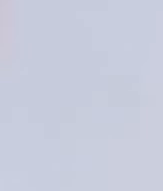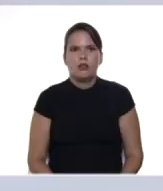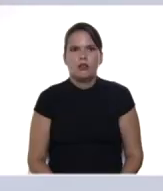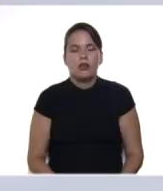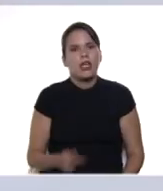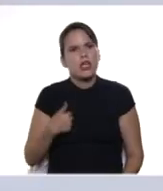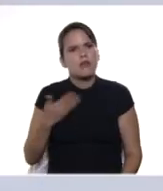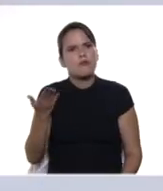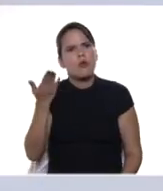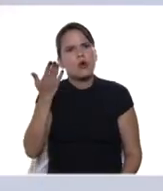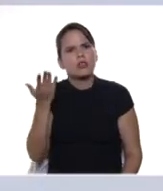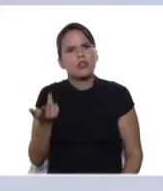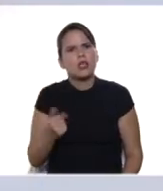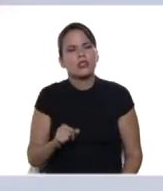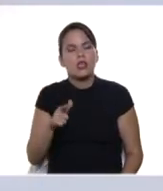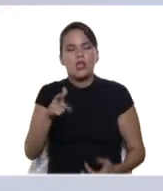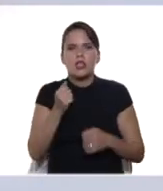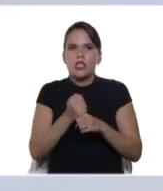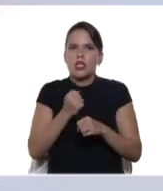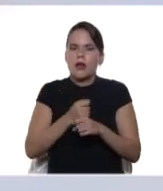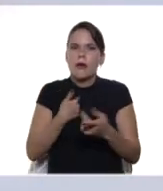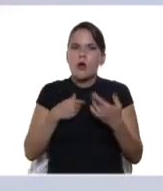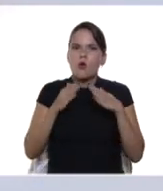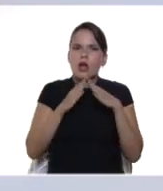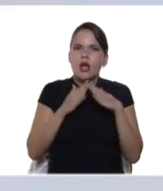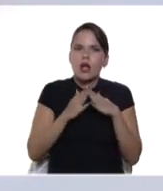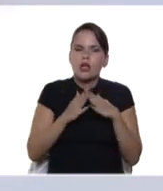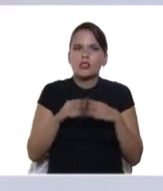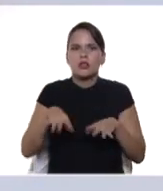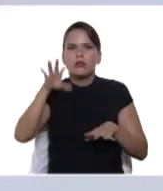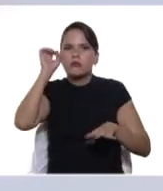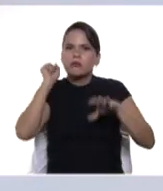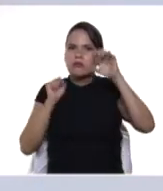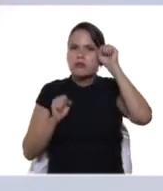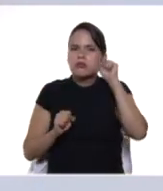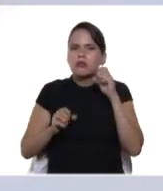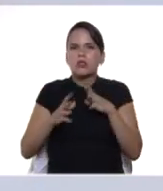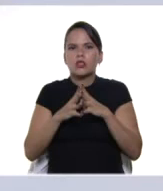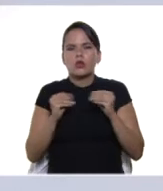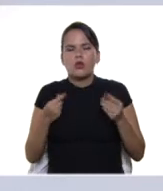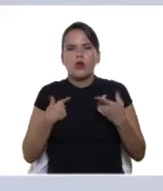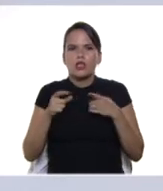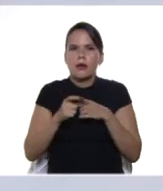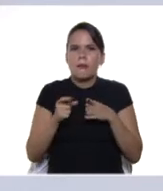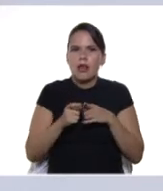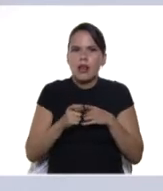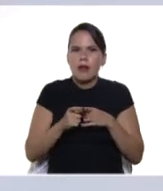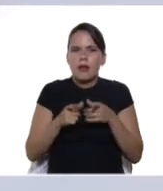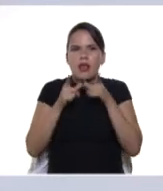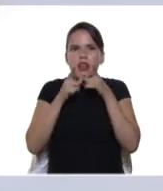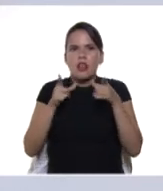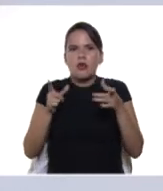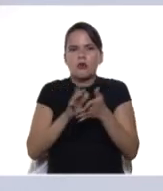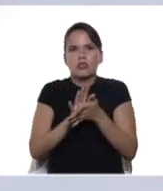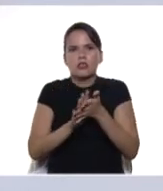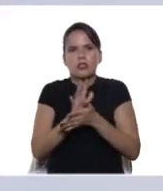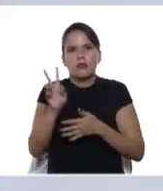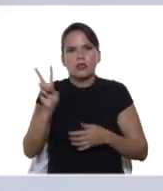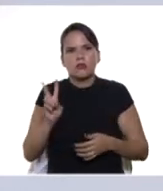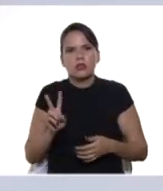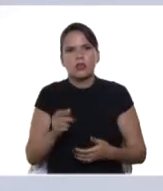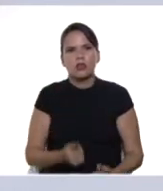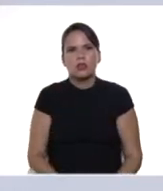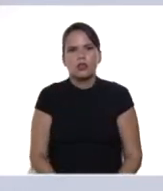Qué importante es este trabajo en casa con el aprendizaje de todas estas palabras claves en lengua de señas